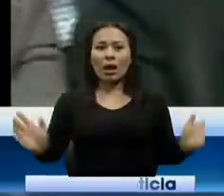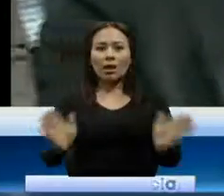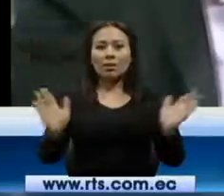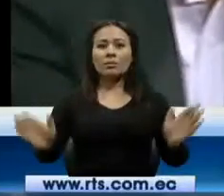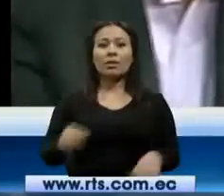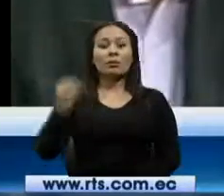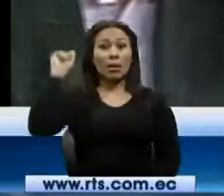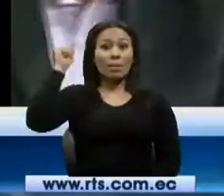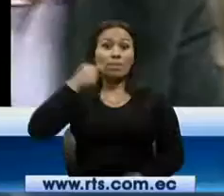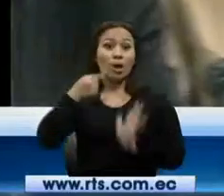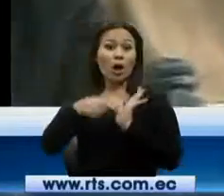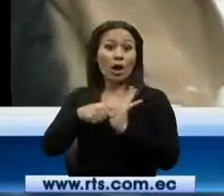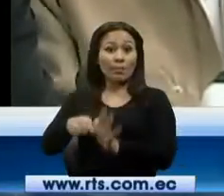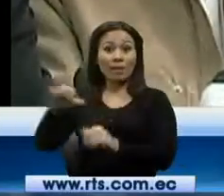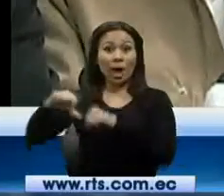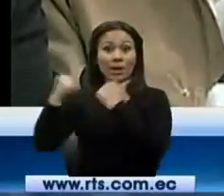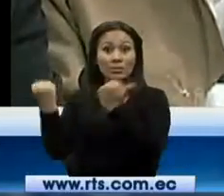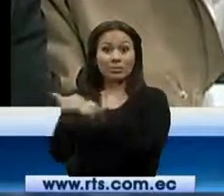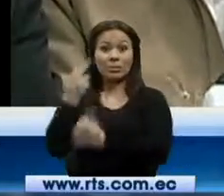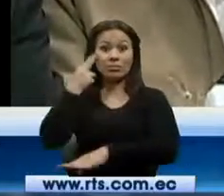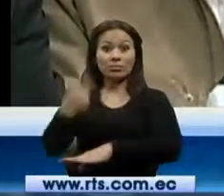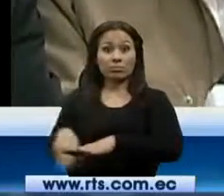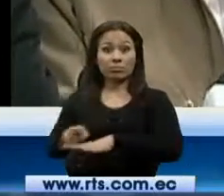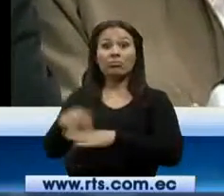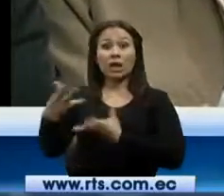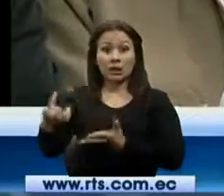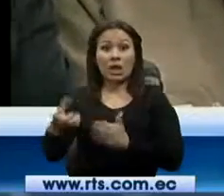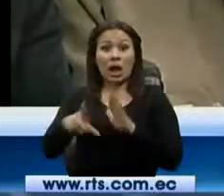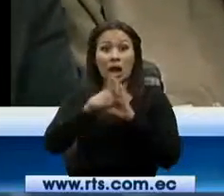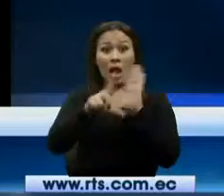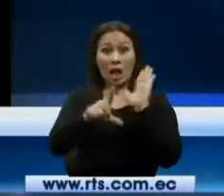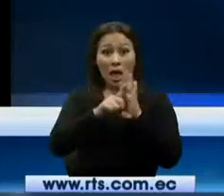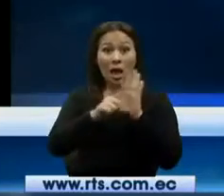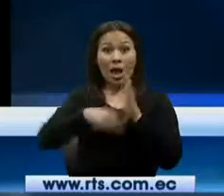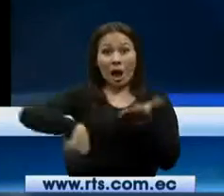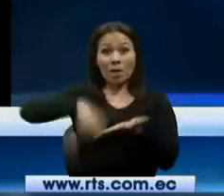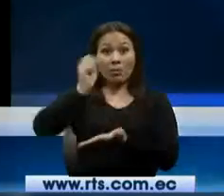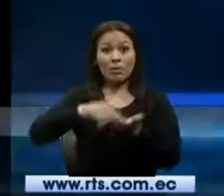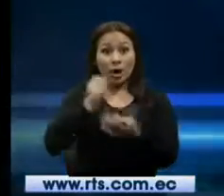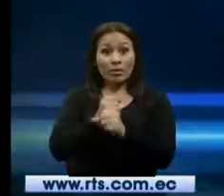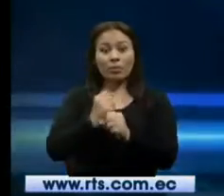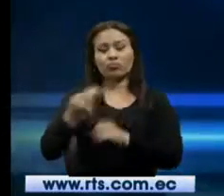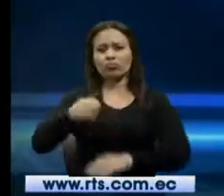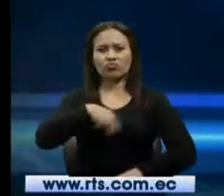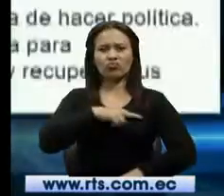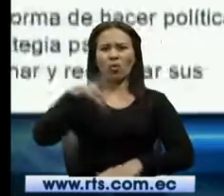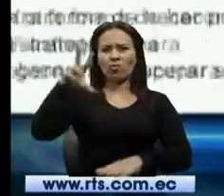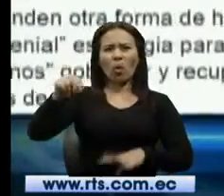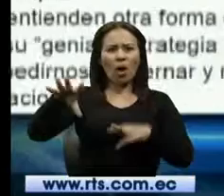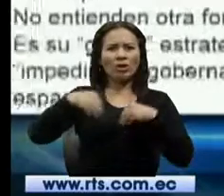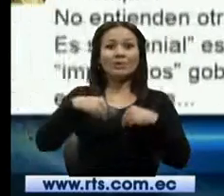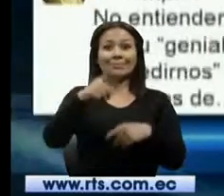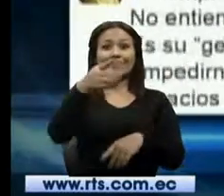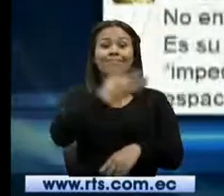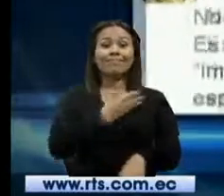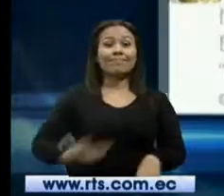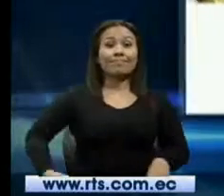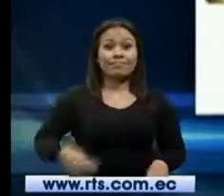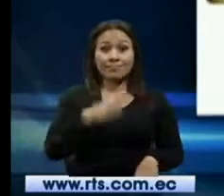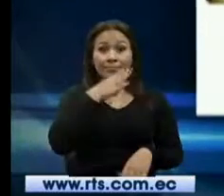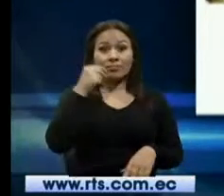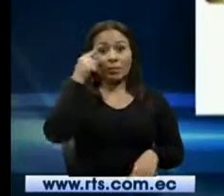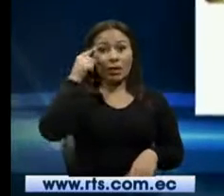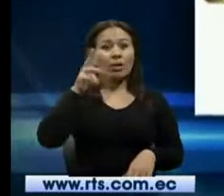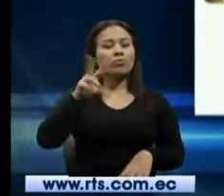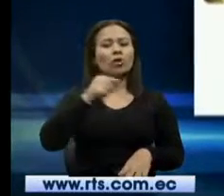Asamblea aprueba la reforma legal, anuncian ya una demanda de inconstitucionalidad. Mientras tanto, en su cuenta de Twitter, el presidente criticó a los